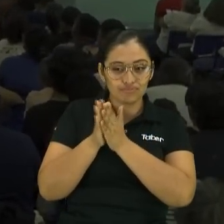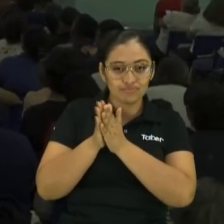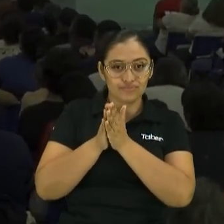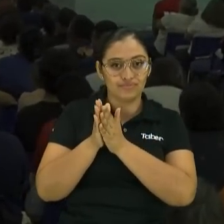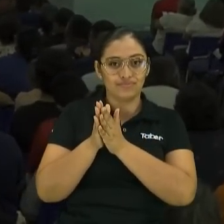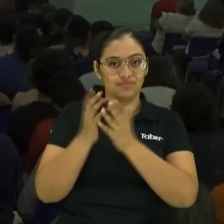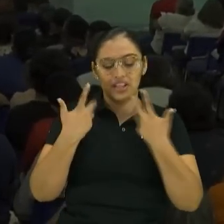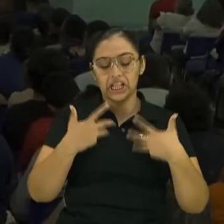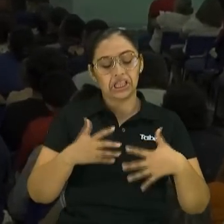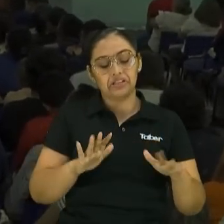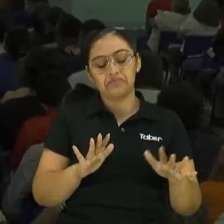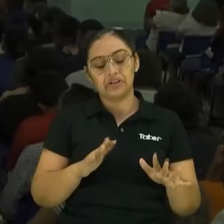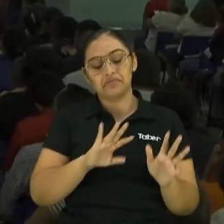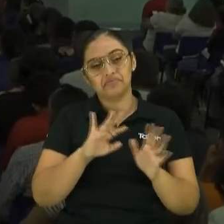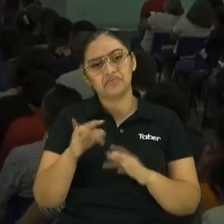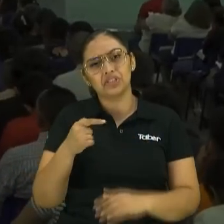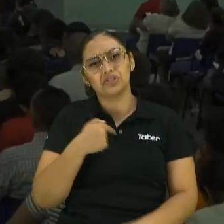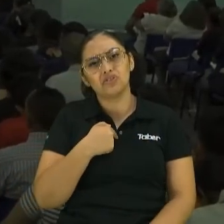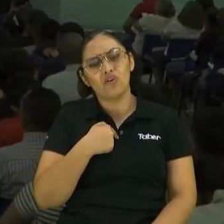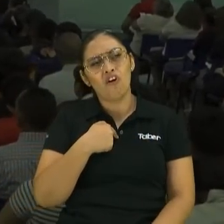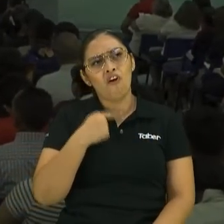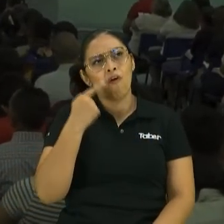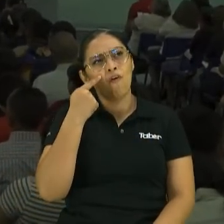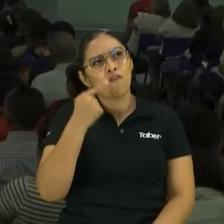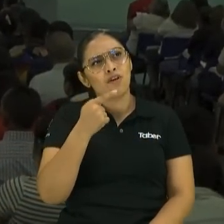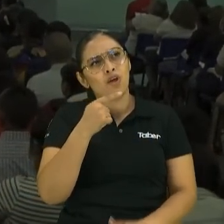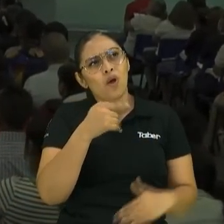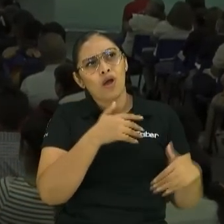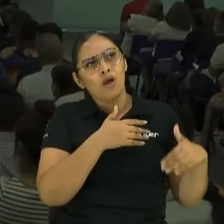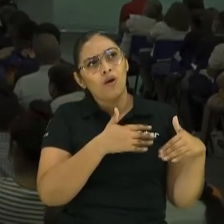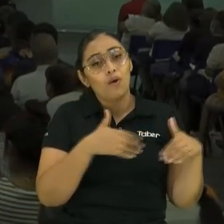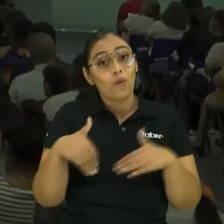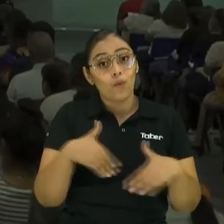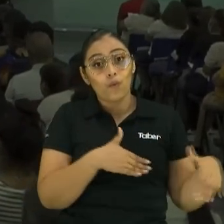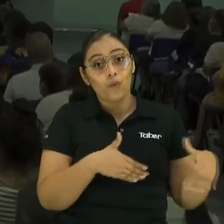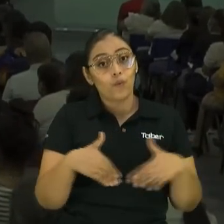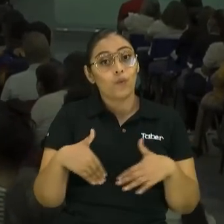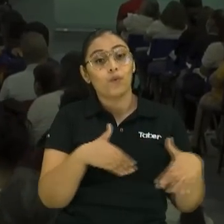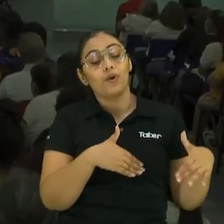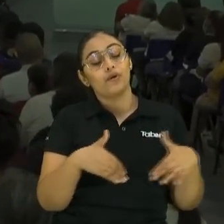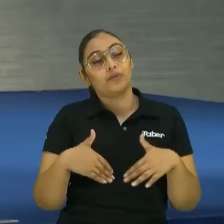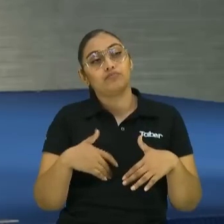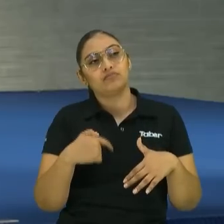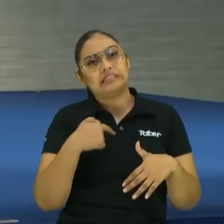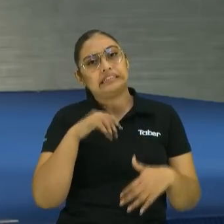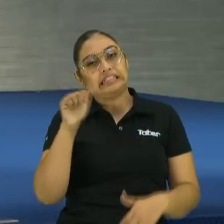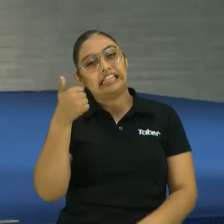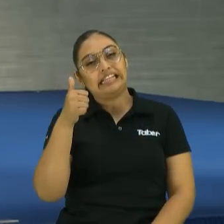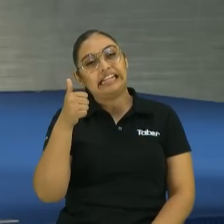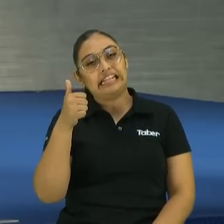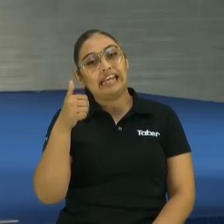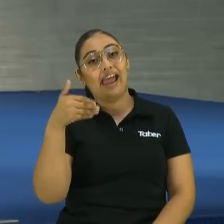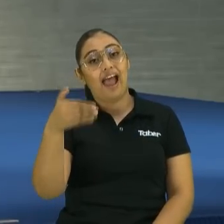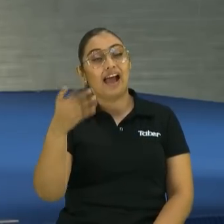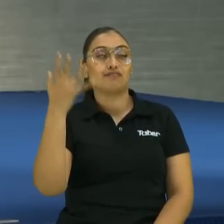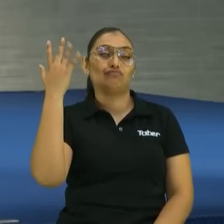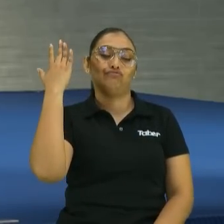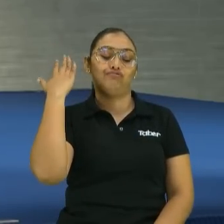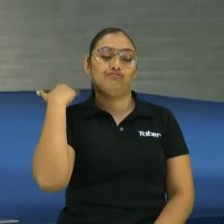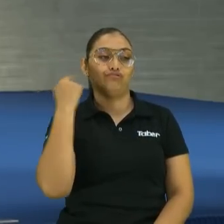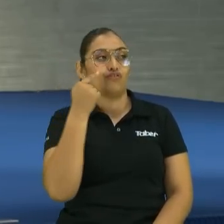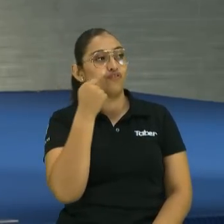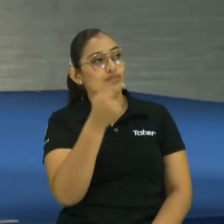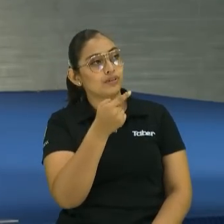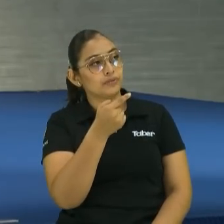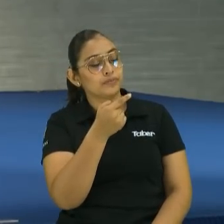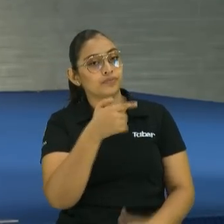estaba viendo un juego de los Chicago Bulls de hace más de diez años y en